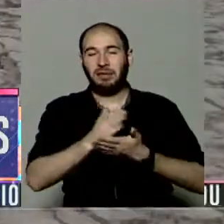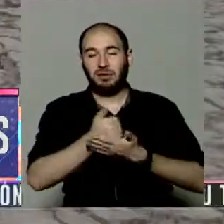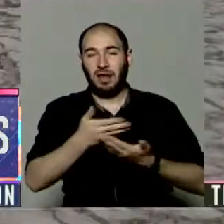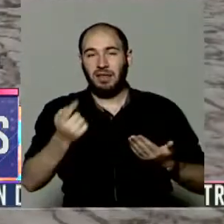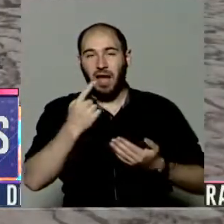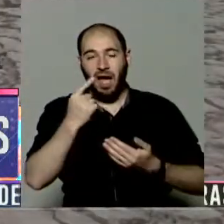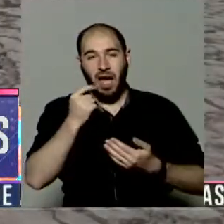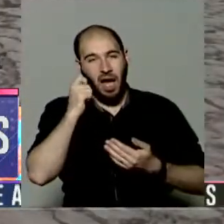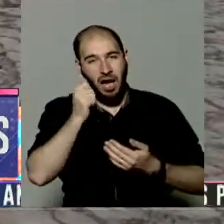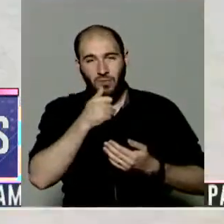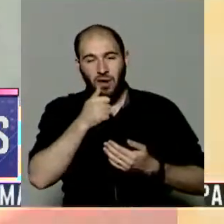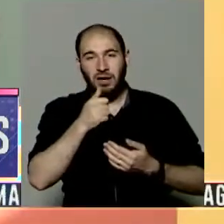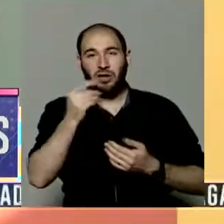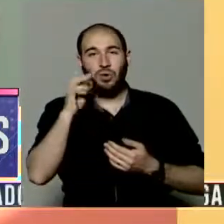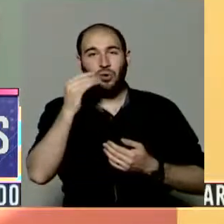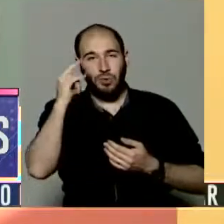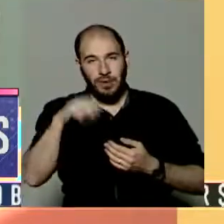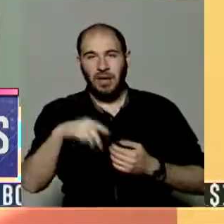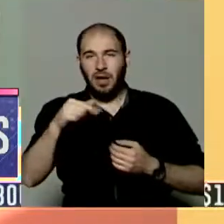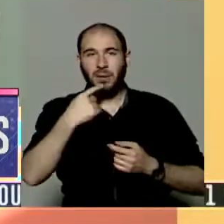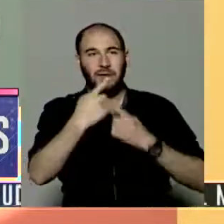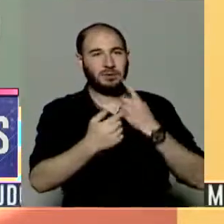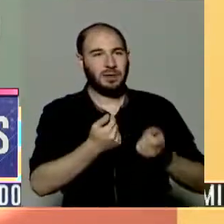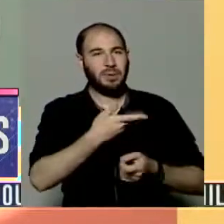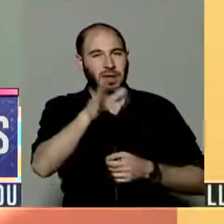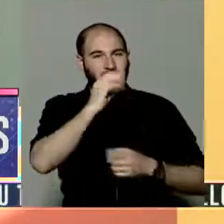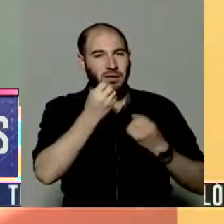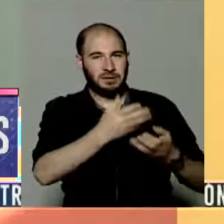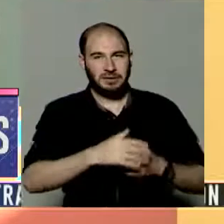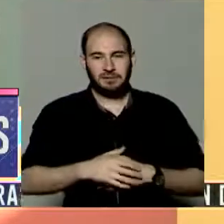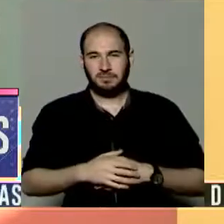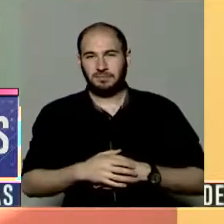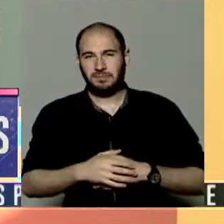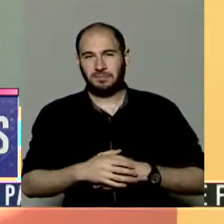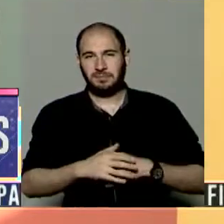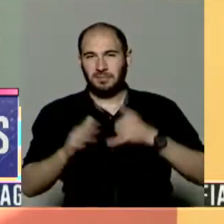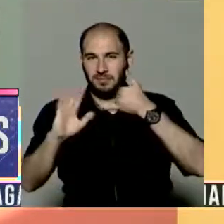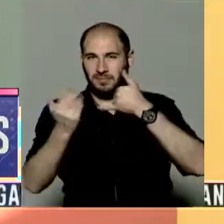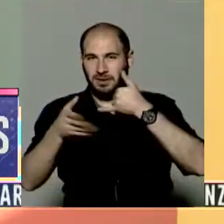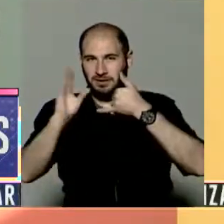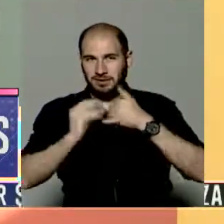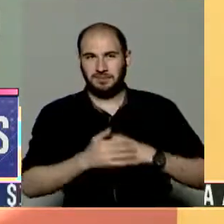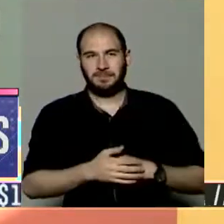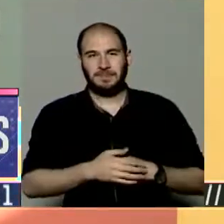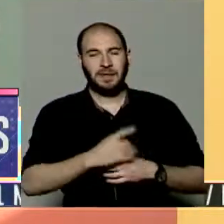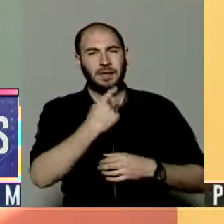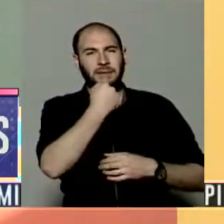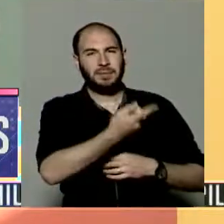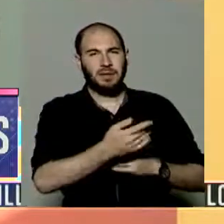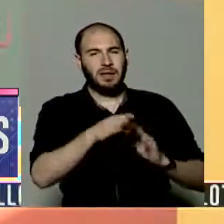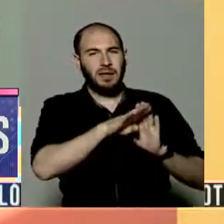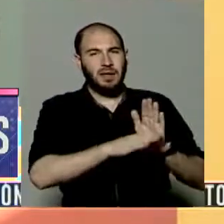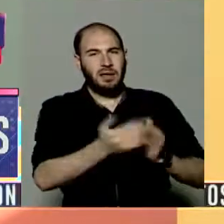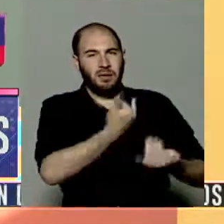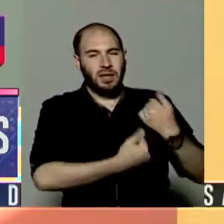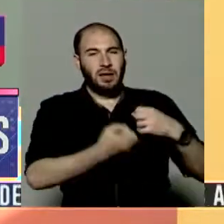Rubén Villodas, a quien le vamos a hacer algunas consultas. Rubén, buenas noches, ¿cómo le va? Sí, buenas noches. Bueno, queríamos algunos detalles